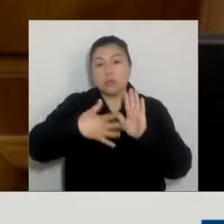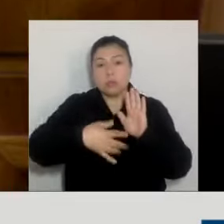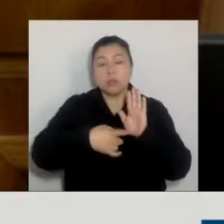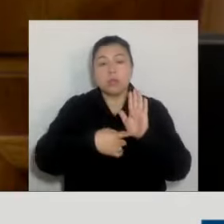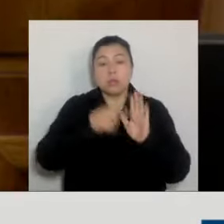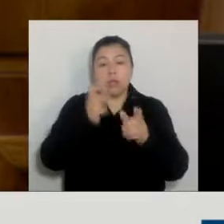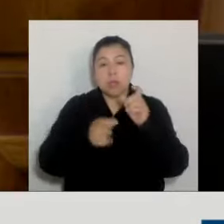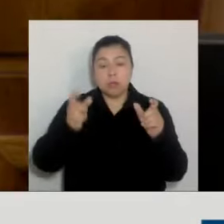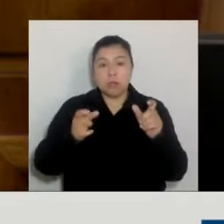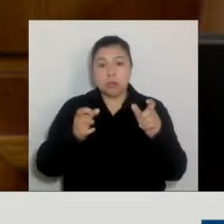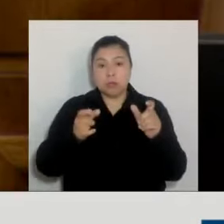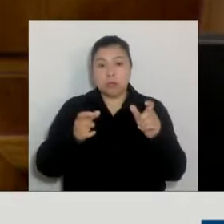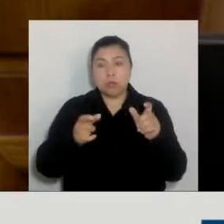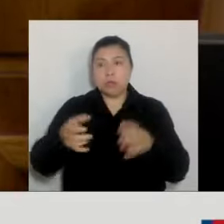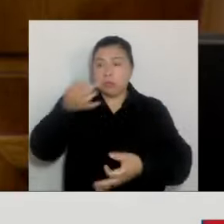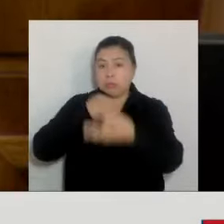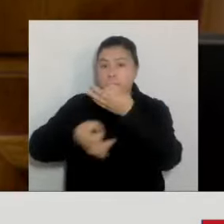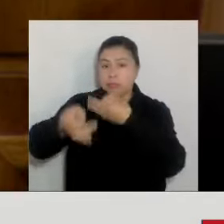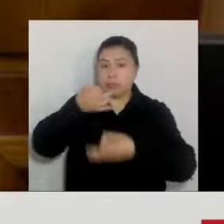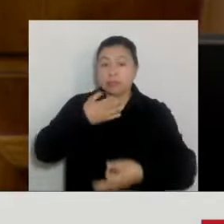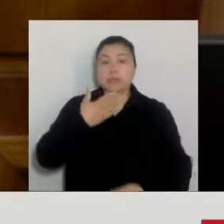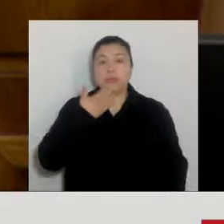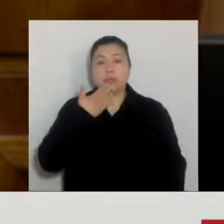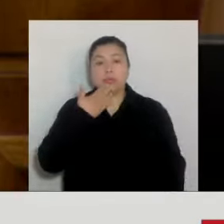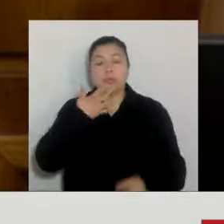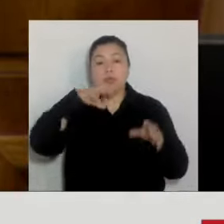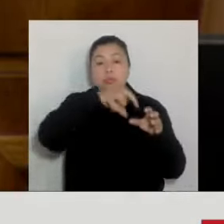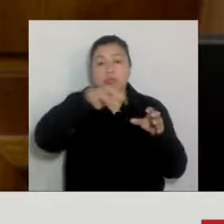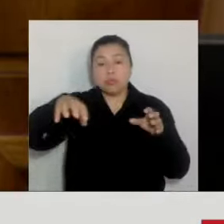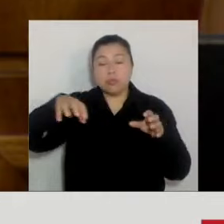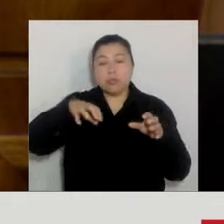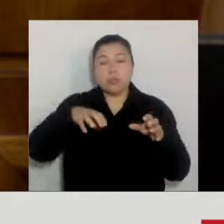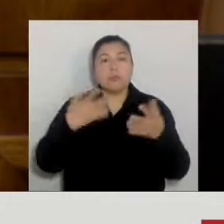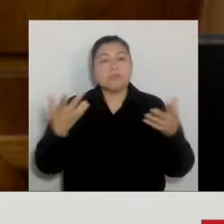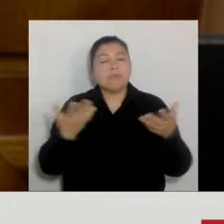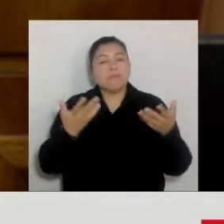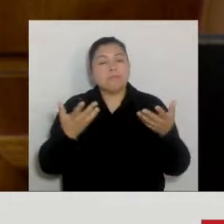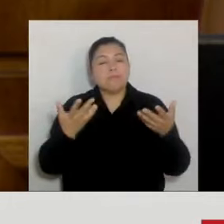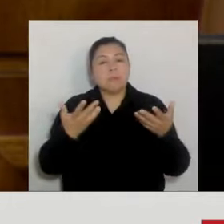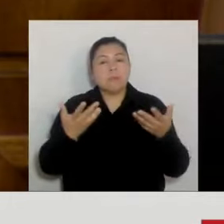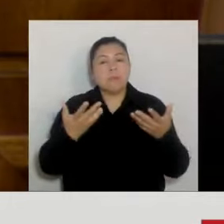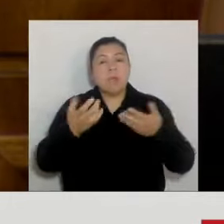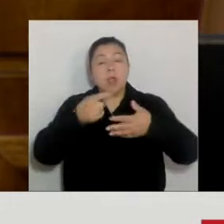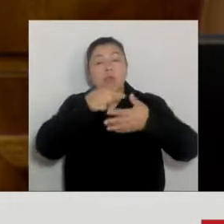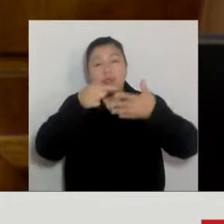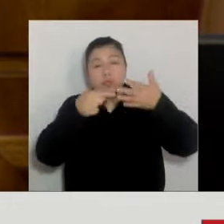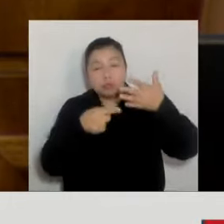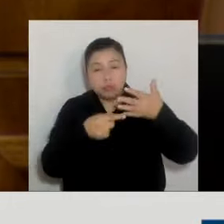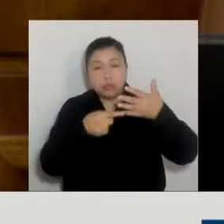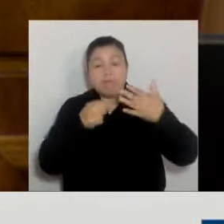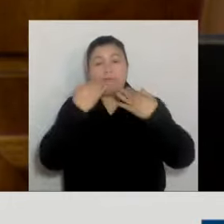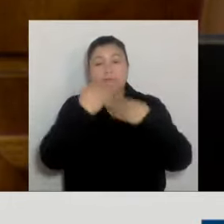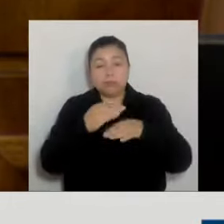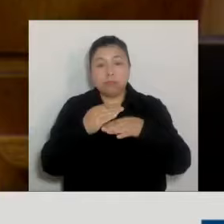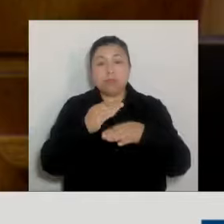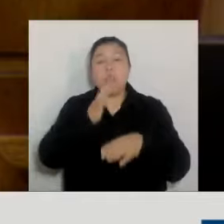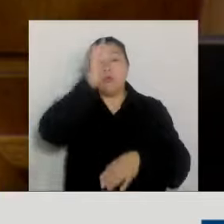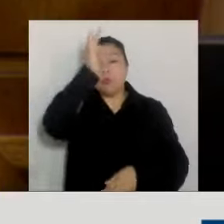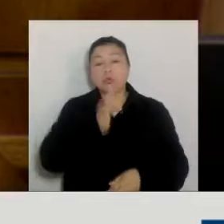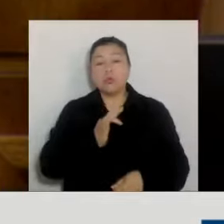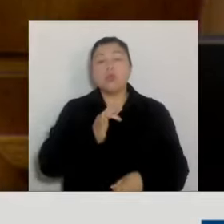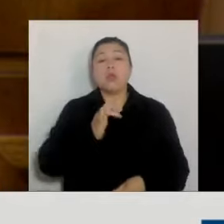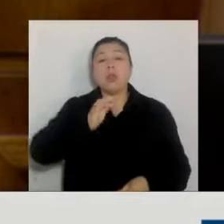resiente y nos lo comentan también eh en el territorio respecto eh a un montón de limitantes que tienen los propios funcionarios de la dga en